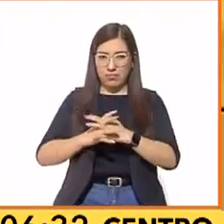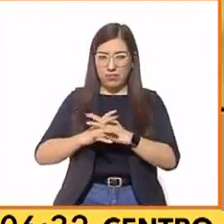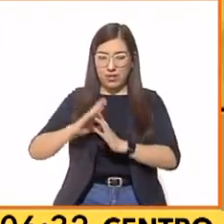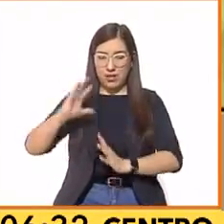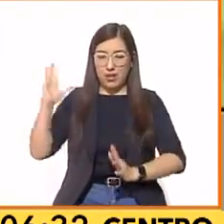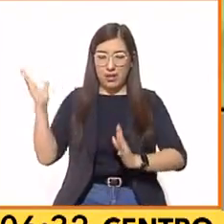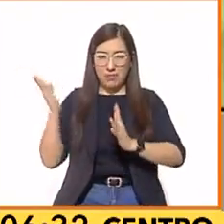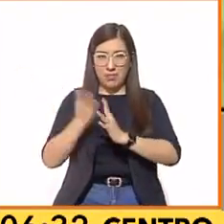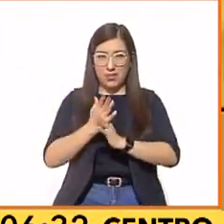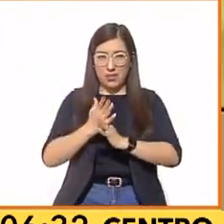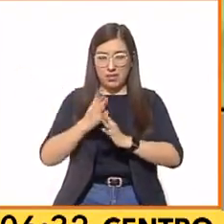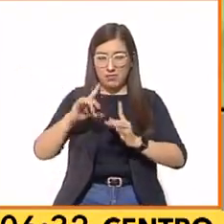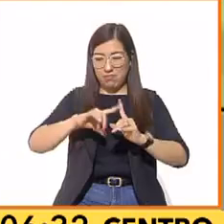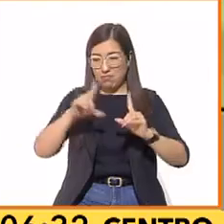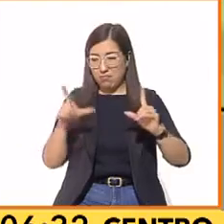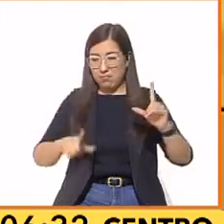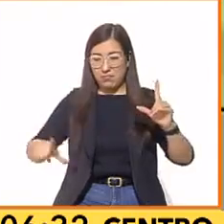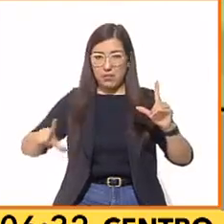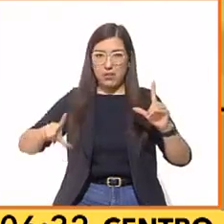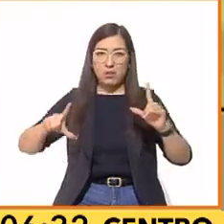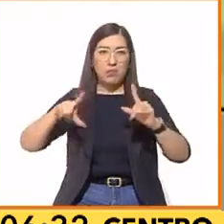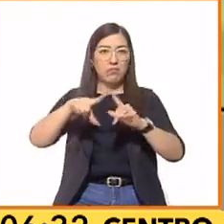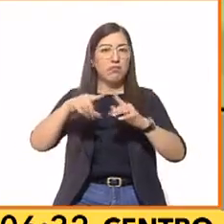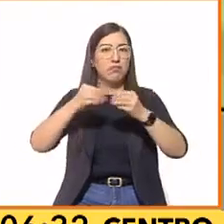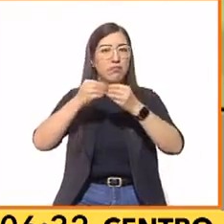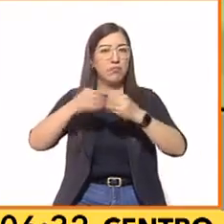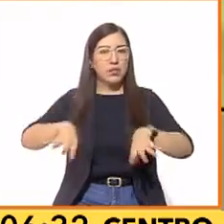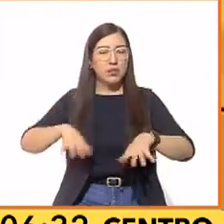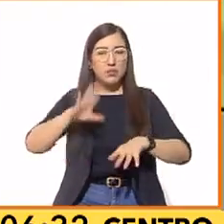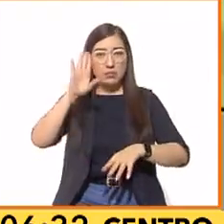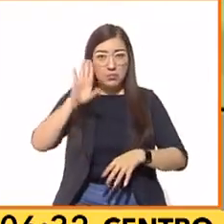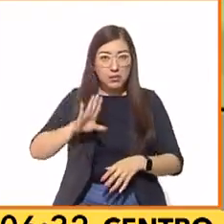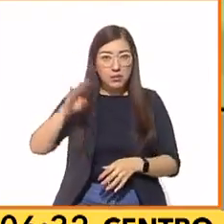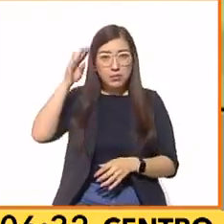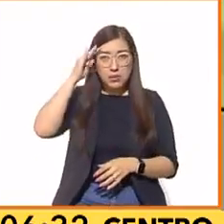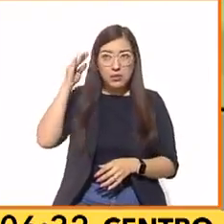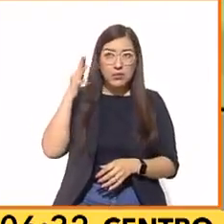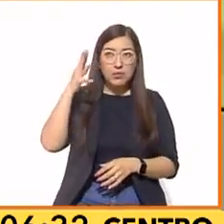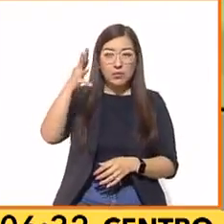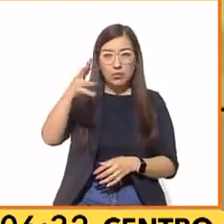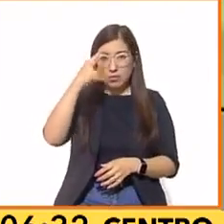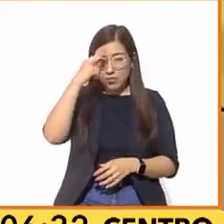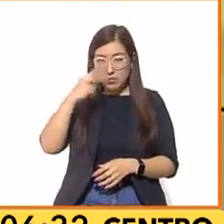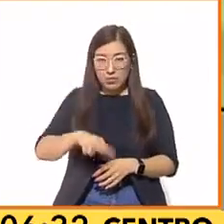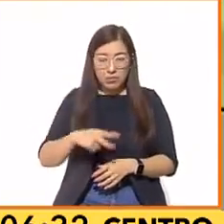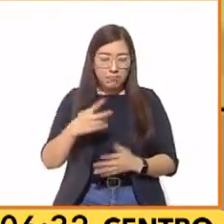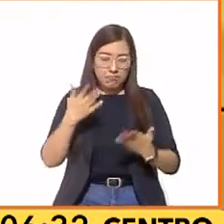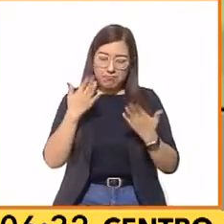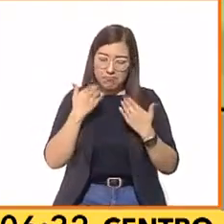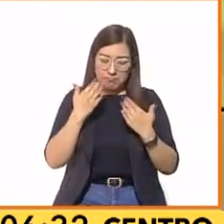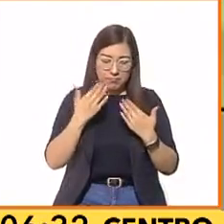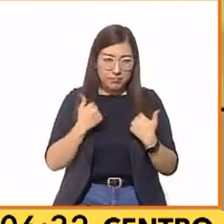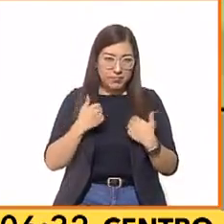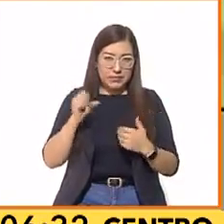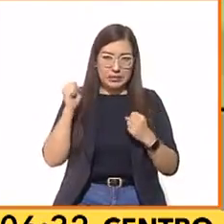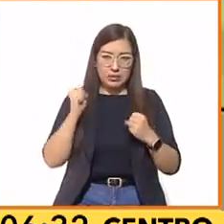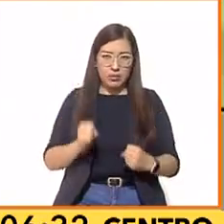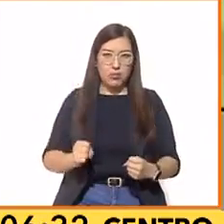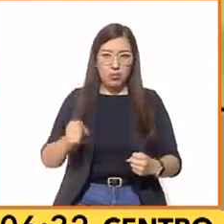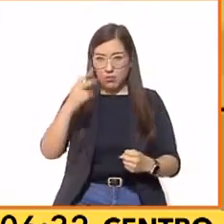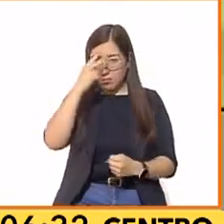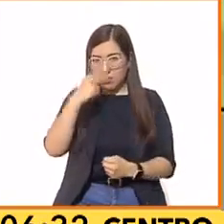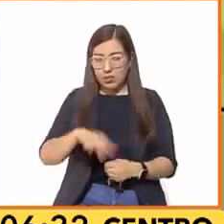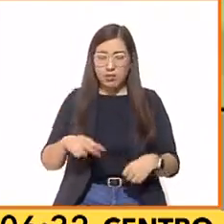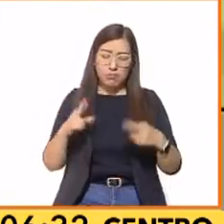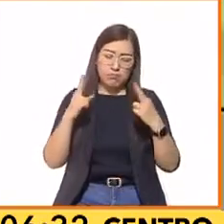territorio nacional. Parecía que México no tenía futuro, que México se iba a desintegrar. Continuaba